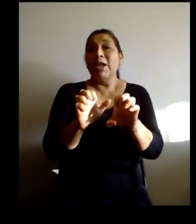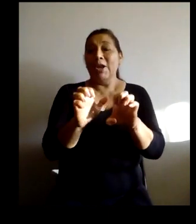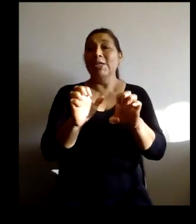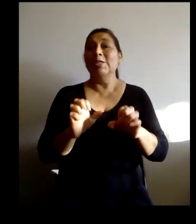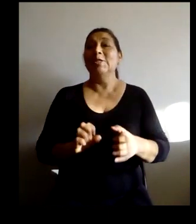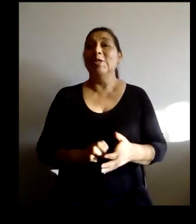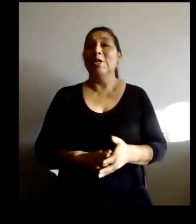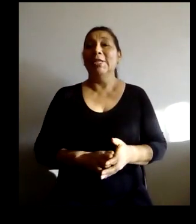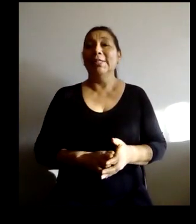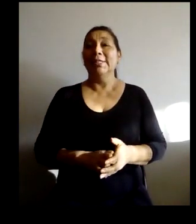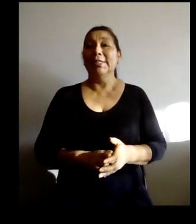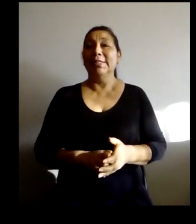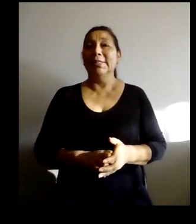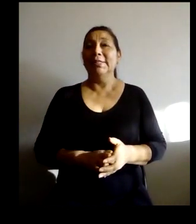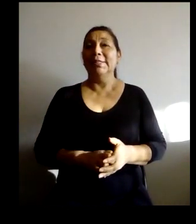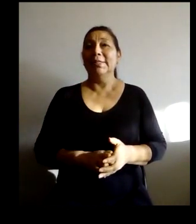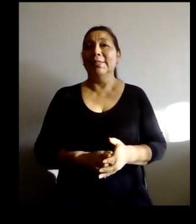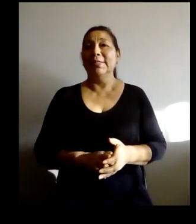evaluaciones